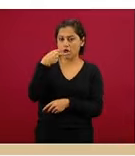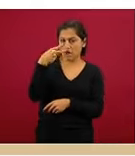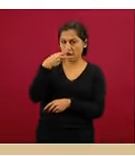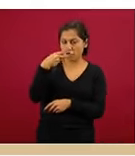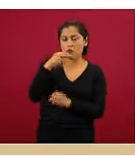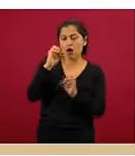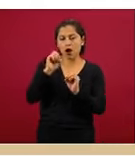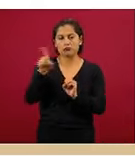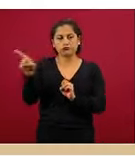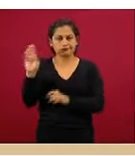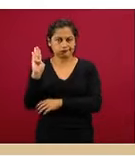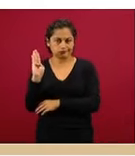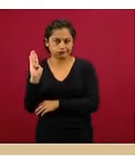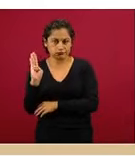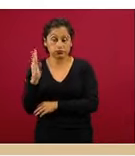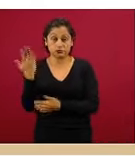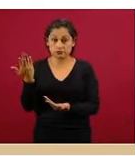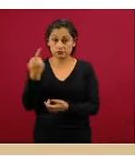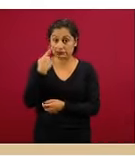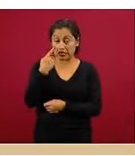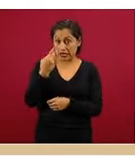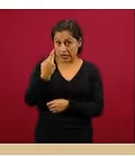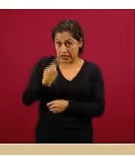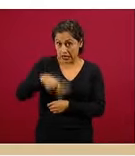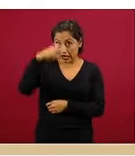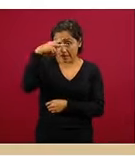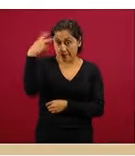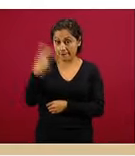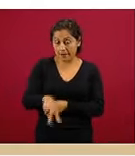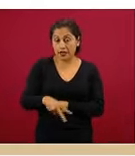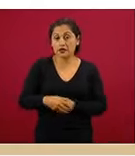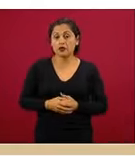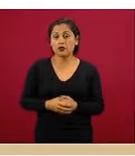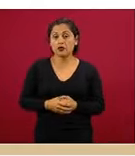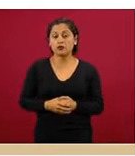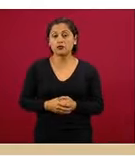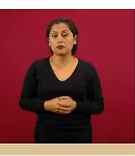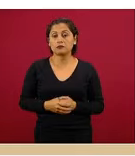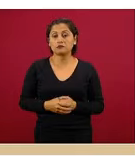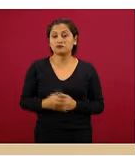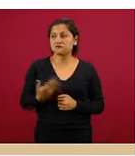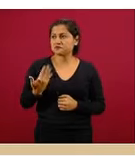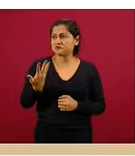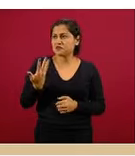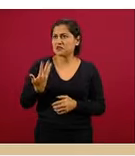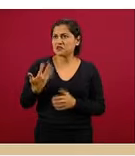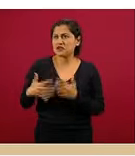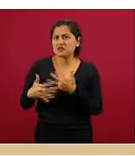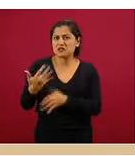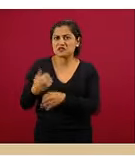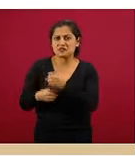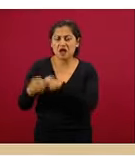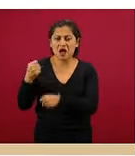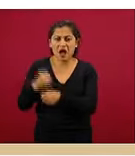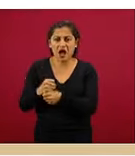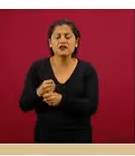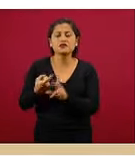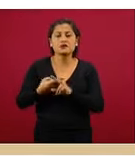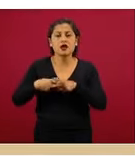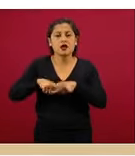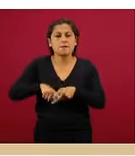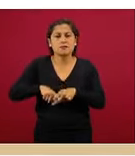En México, y esto es importante hacerlo notar, durante los últimos una década y media hemos visto un